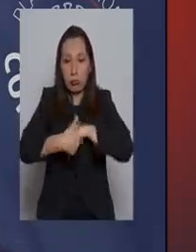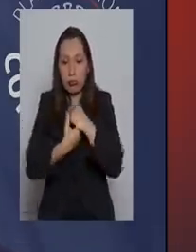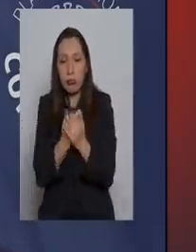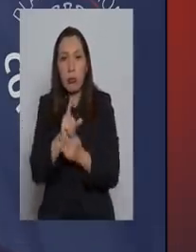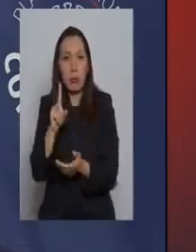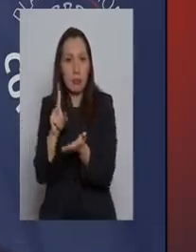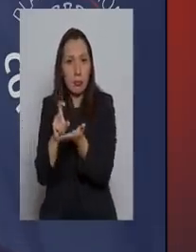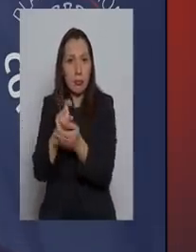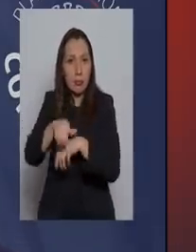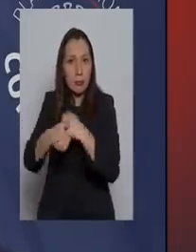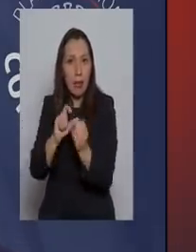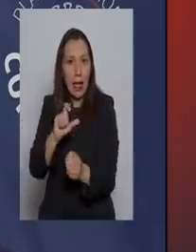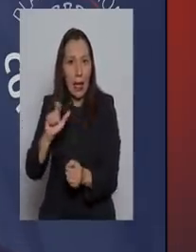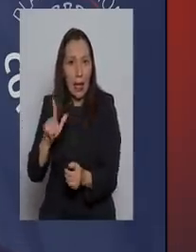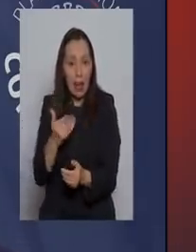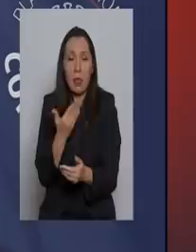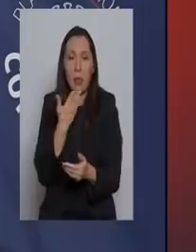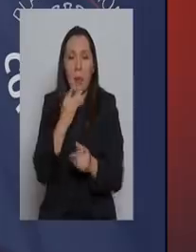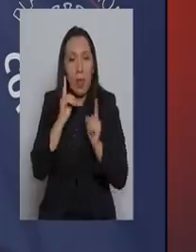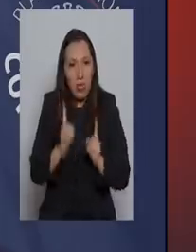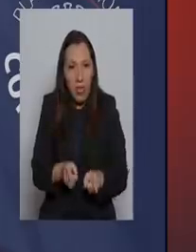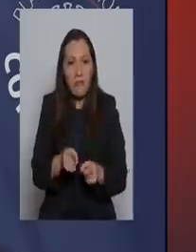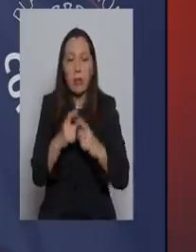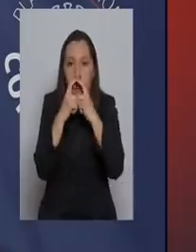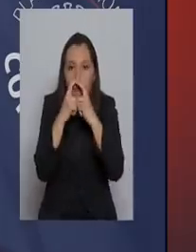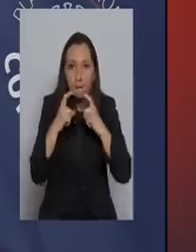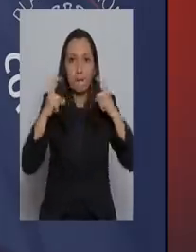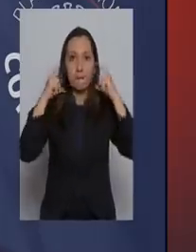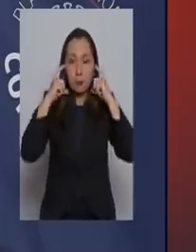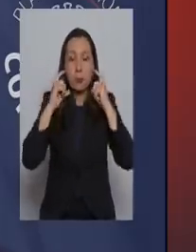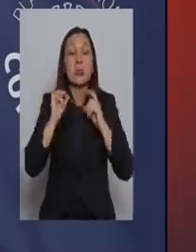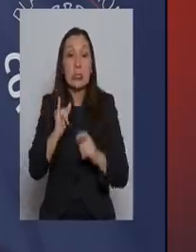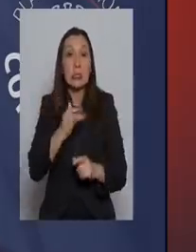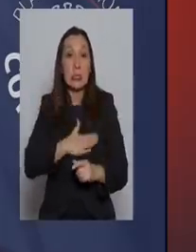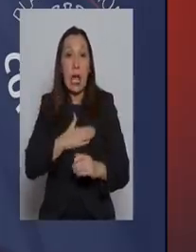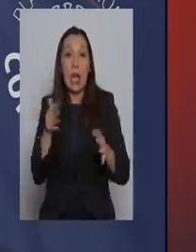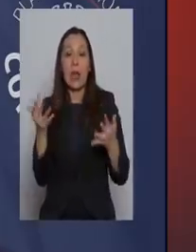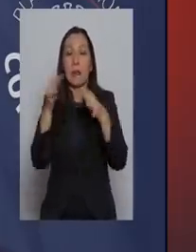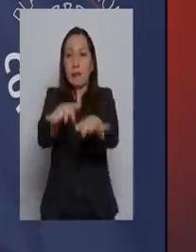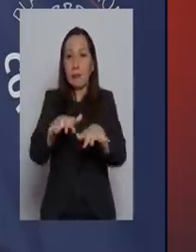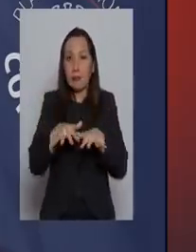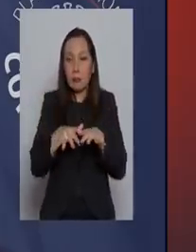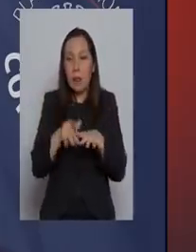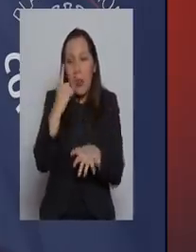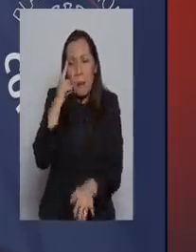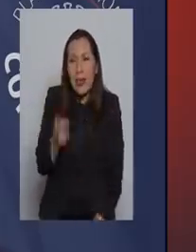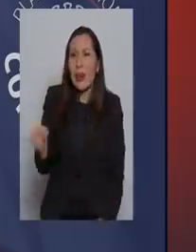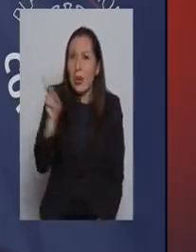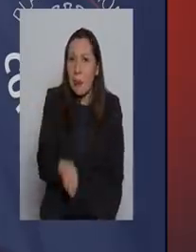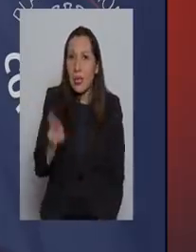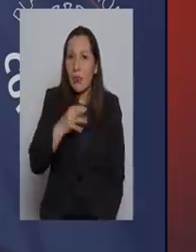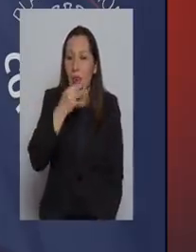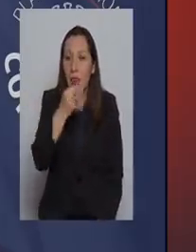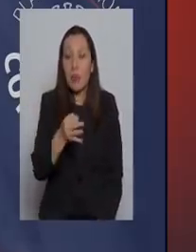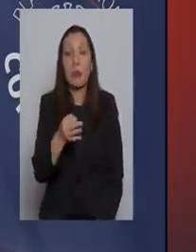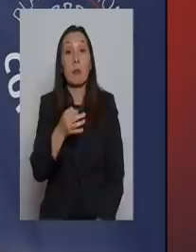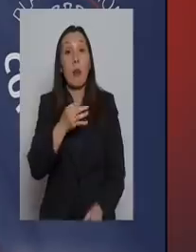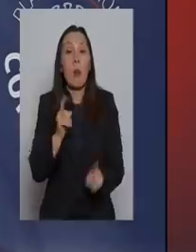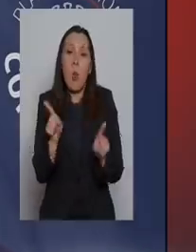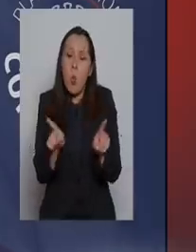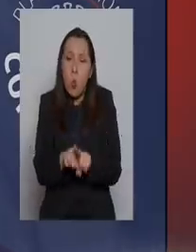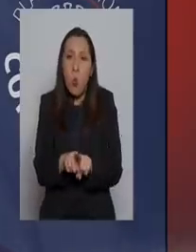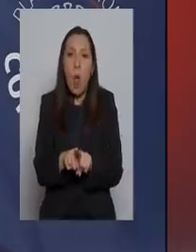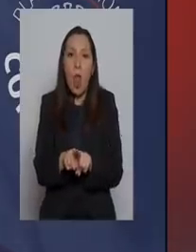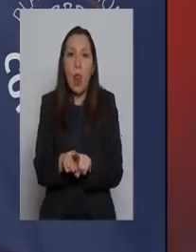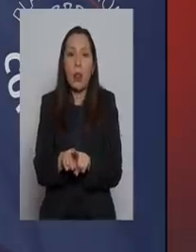alcohol gel, y tiene que haber uso de mascarillas. Y esto lo seguimos insistiendo porque, como se menciona, a pesar